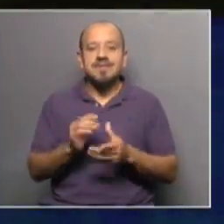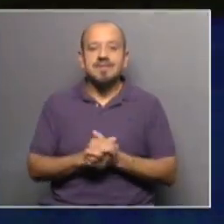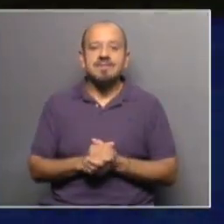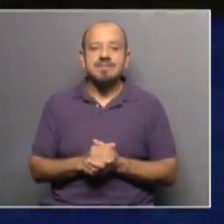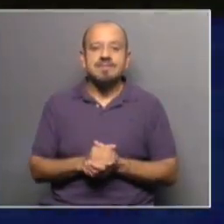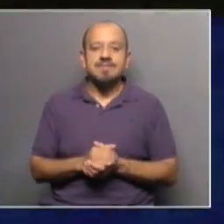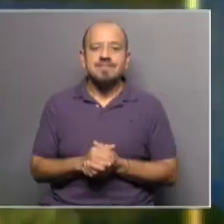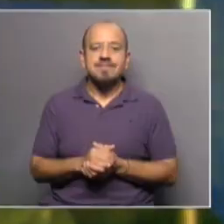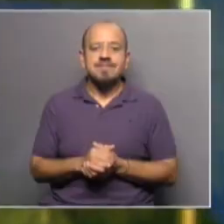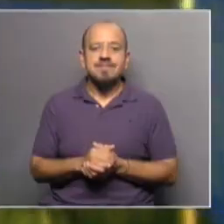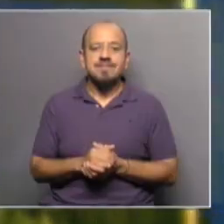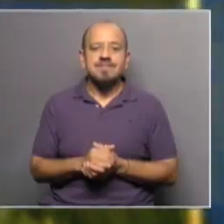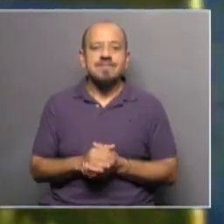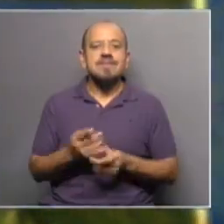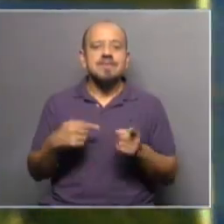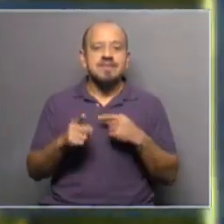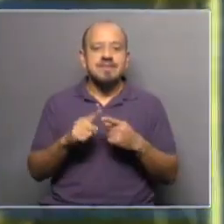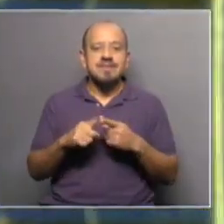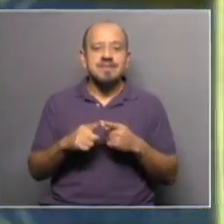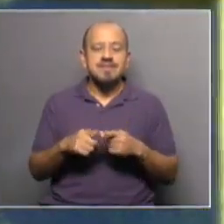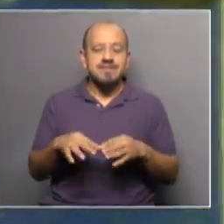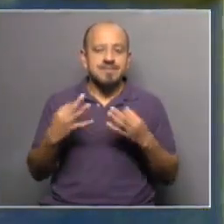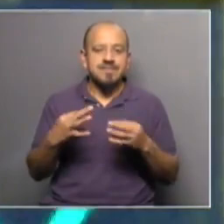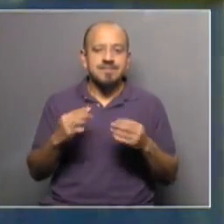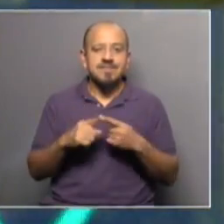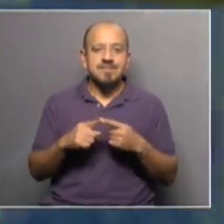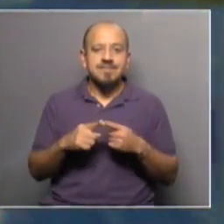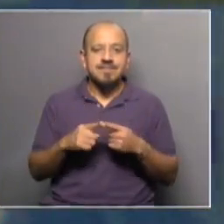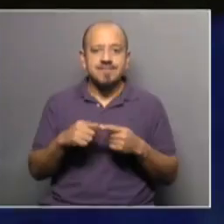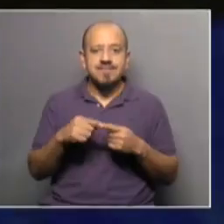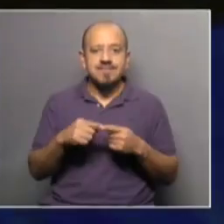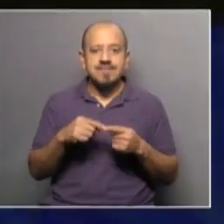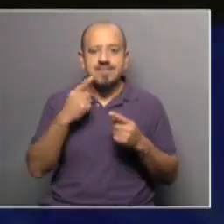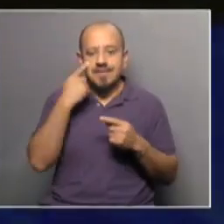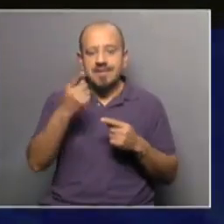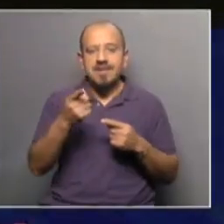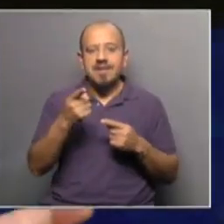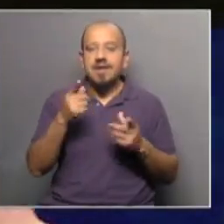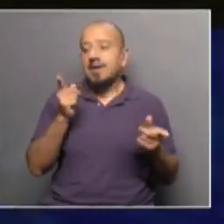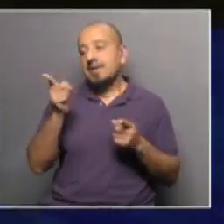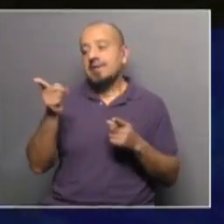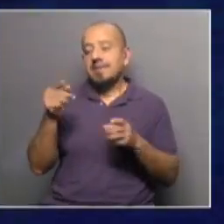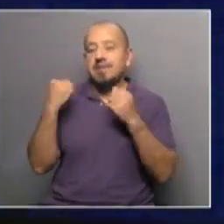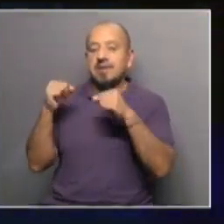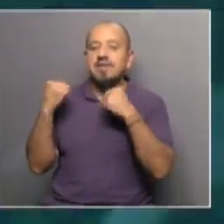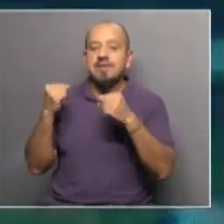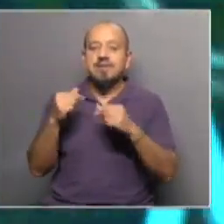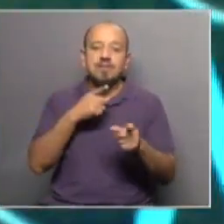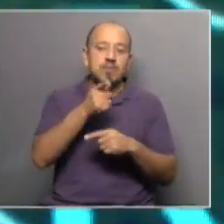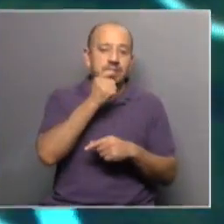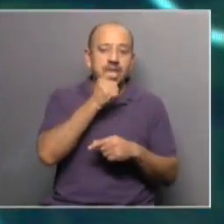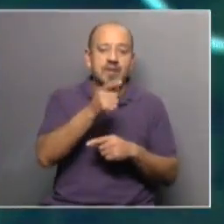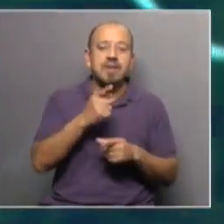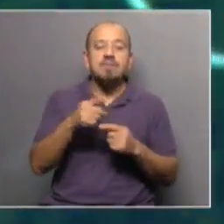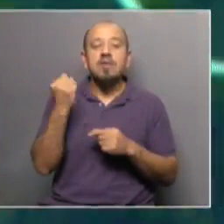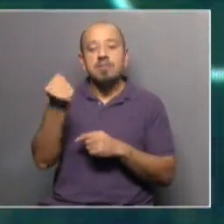entraba básicamente. Pero esas últimas entraron, bien ahí. Bueno, ella es la basquetbolista. Sí, ella es la basquetbolista y la entrenadora. Claro. ¿No? Pero bueno, viste